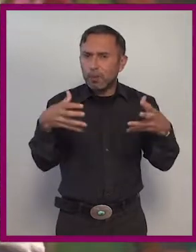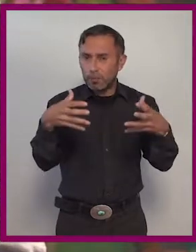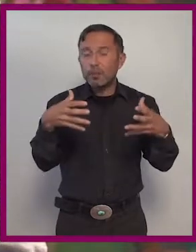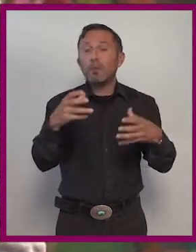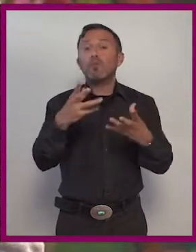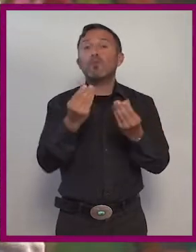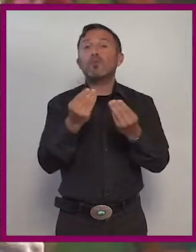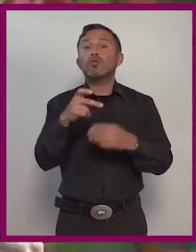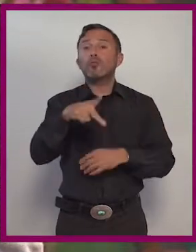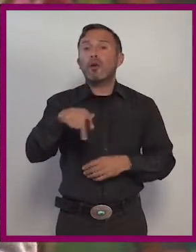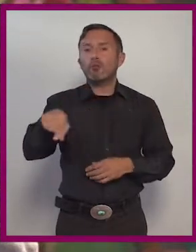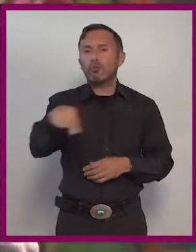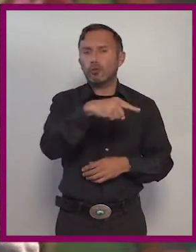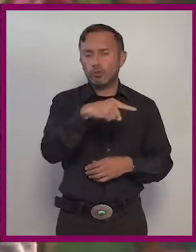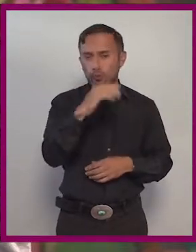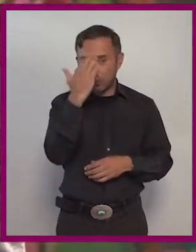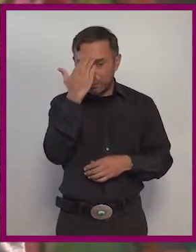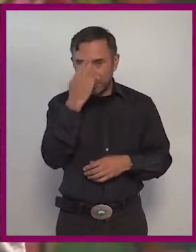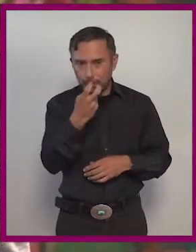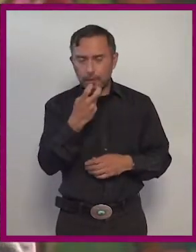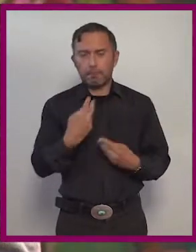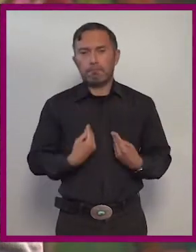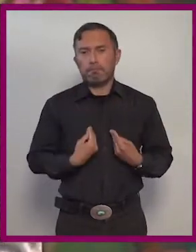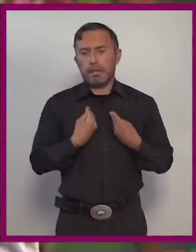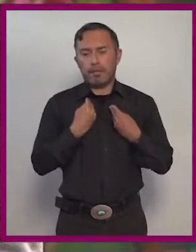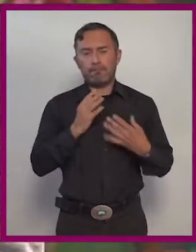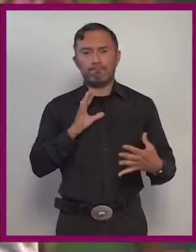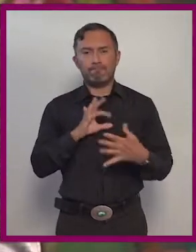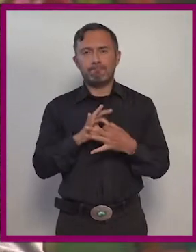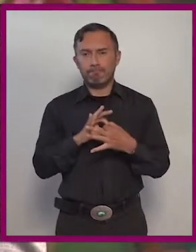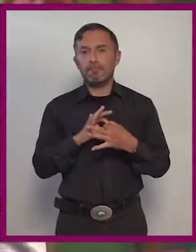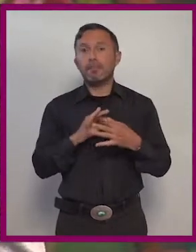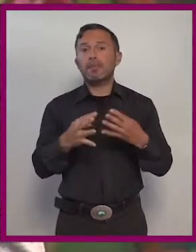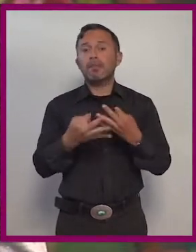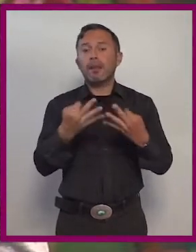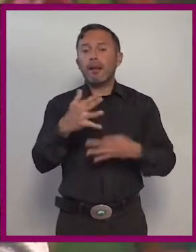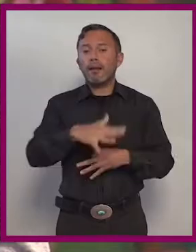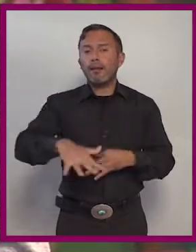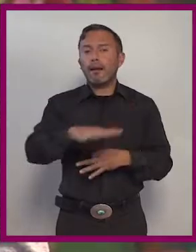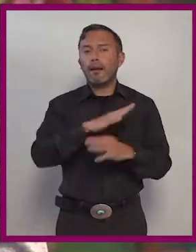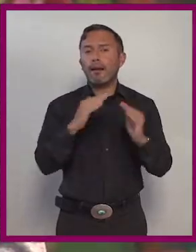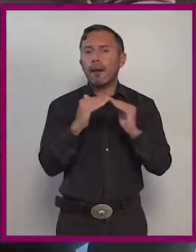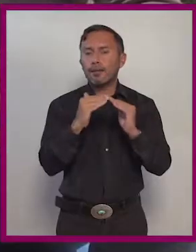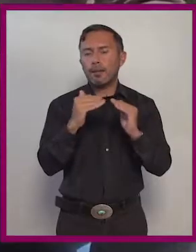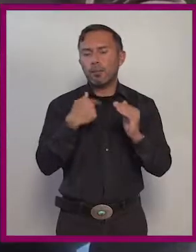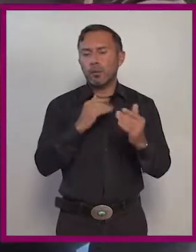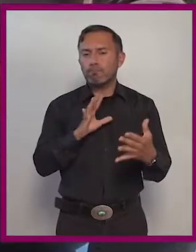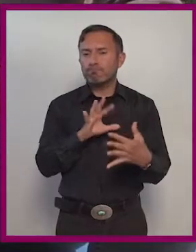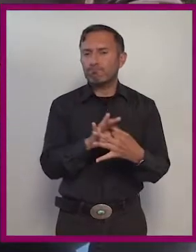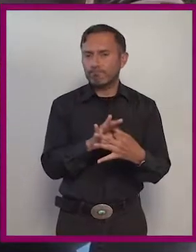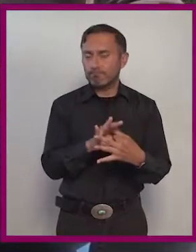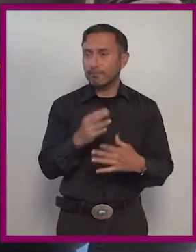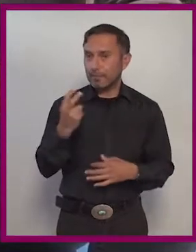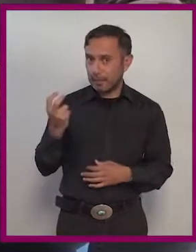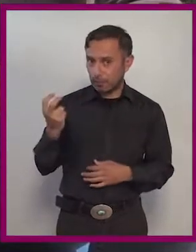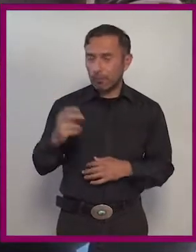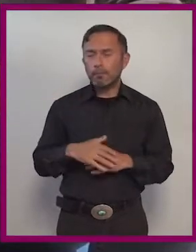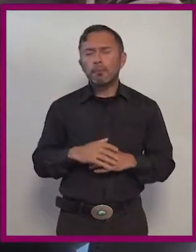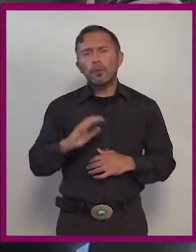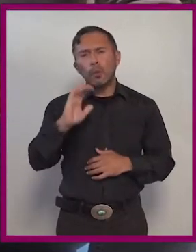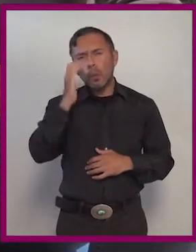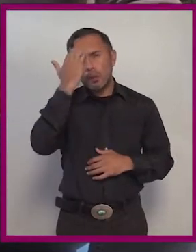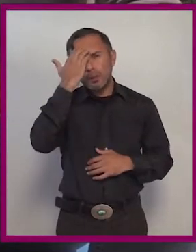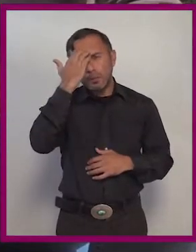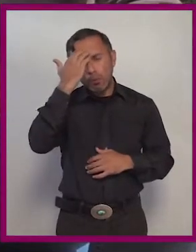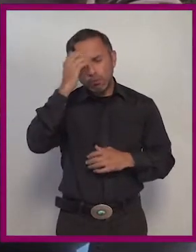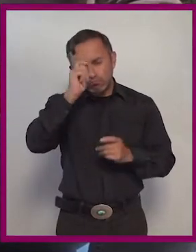de su formación de vida y de su relación con el territorio que habitan. Así es. Este conocimiento forma parte